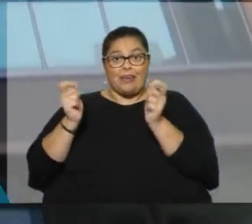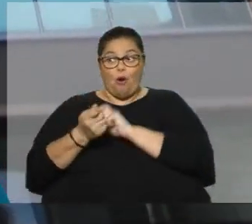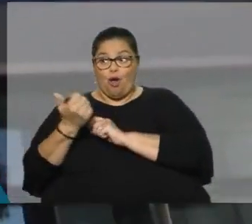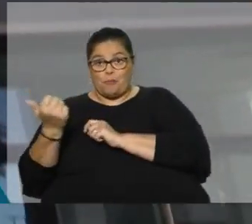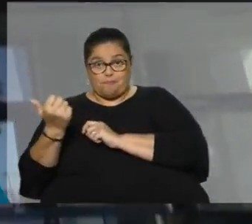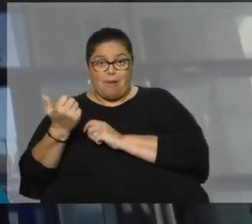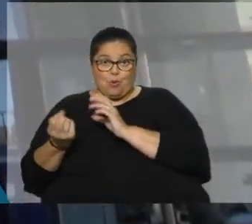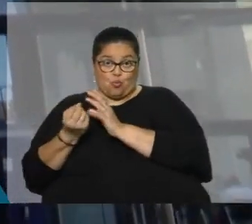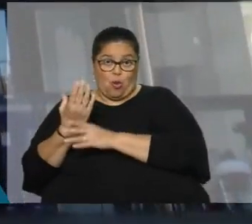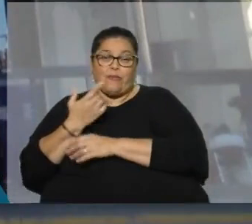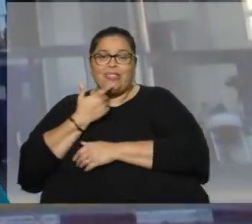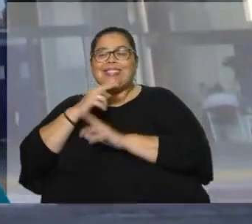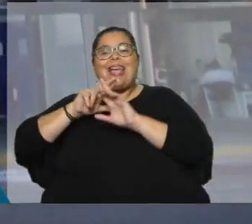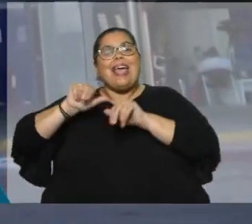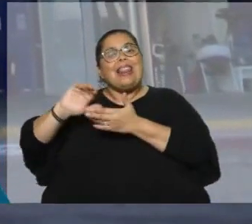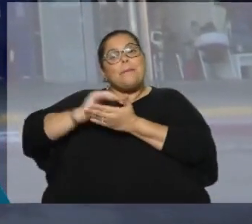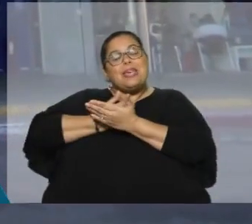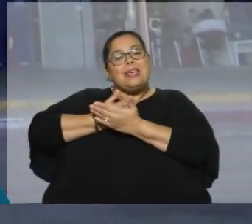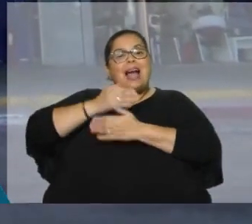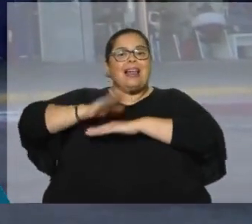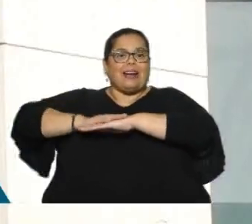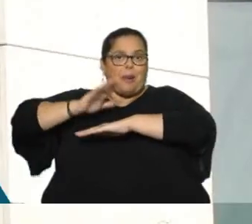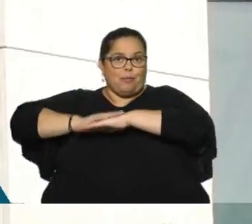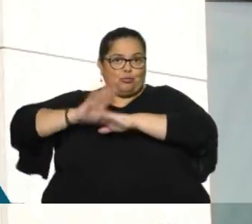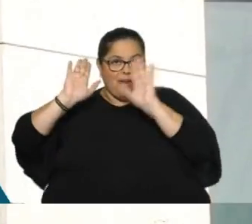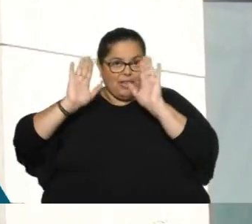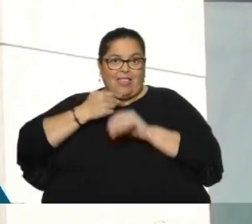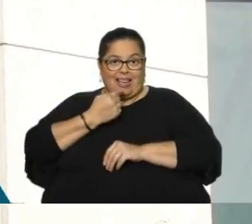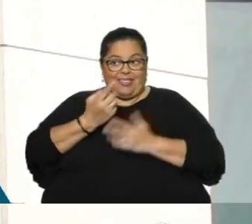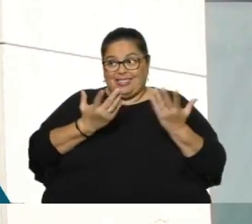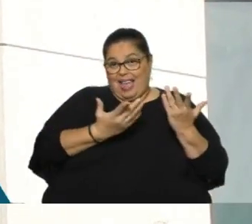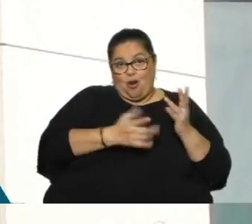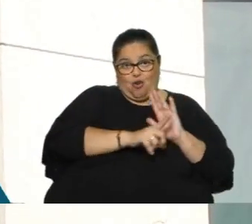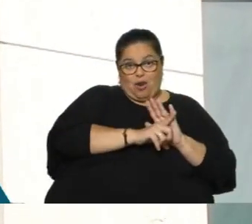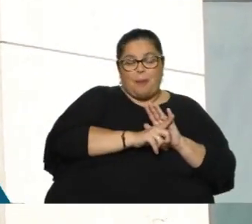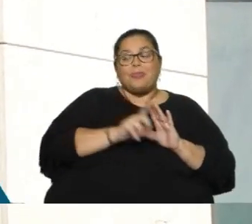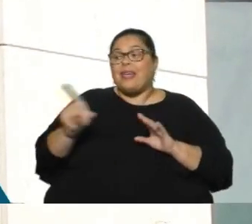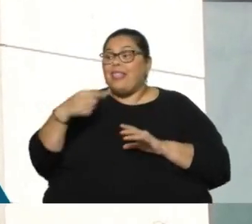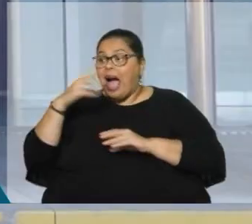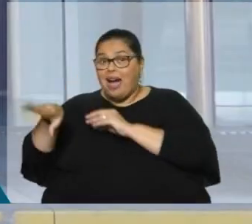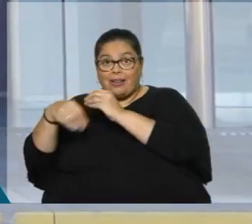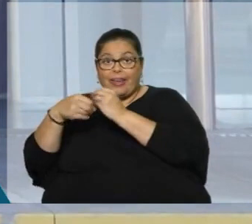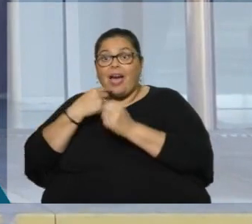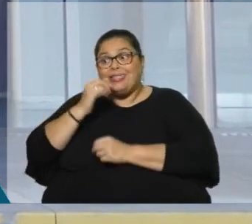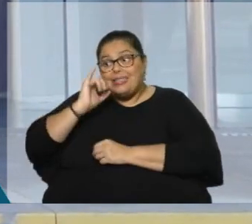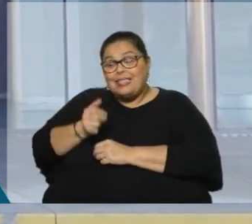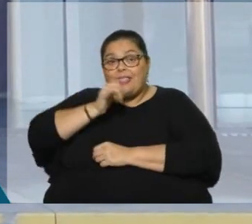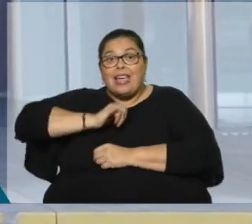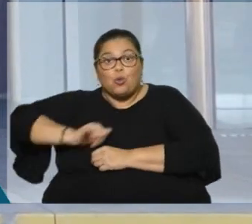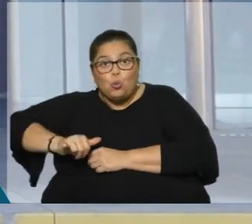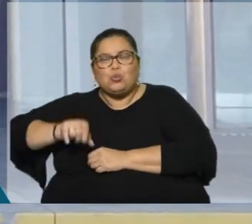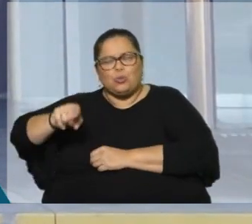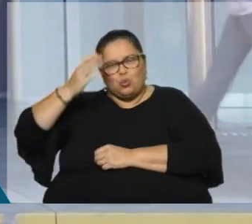exención de responsabilidad contenida en la ley actual y agrega que en aquellas denuncias que se realicen a